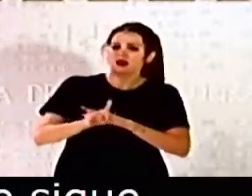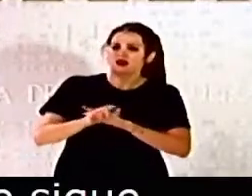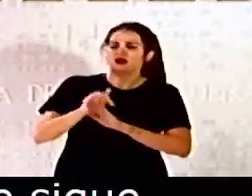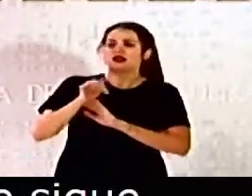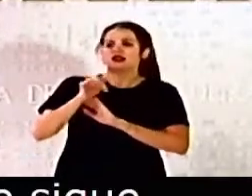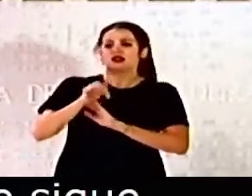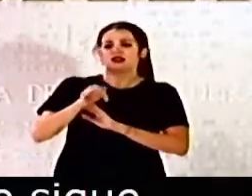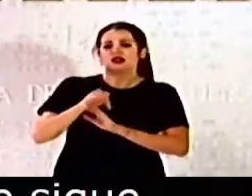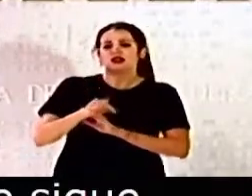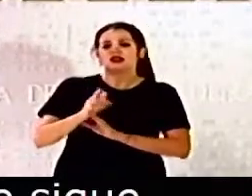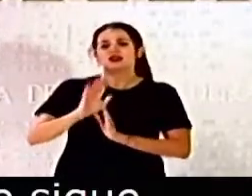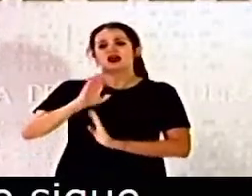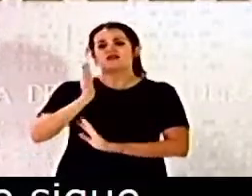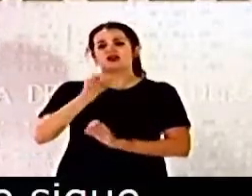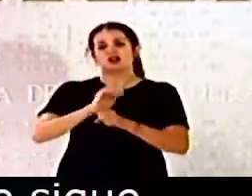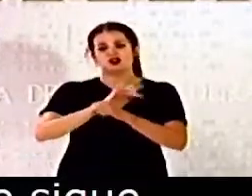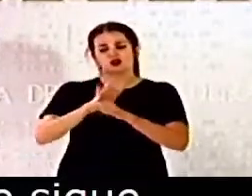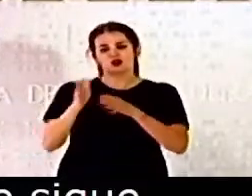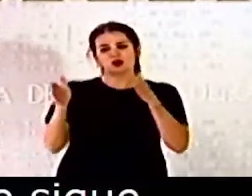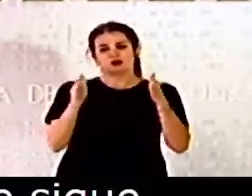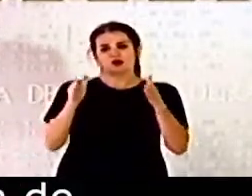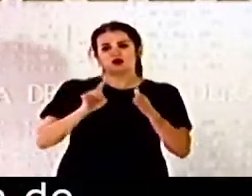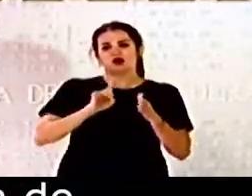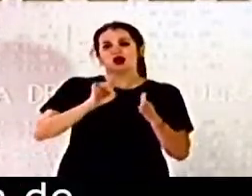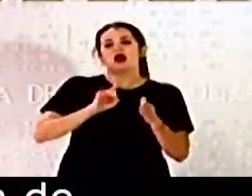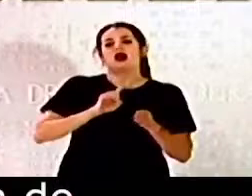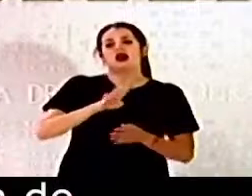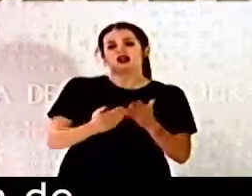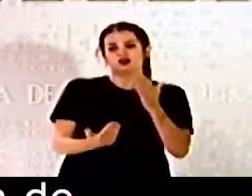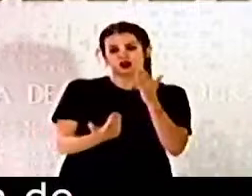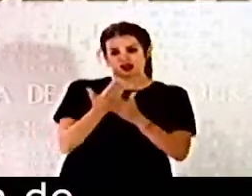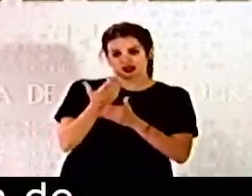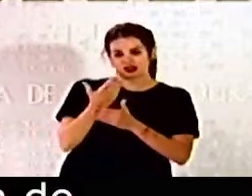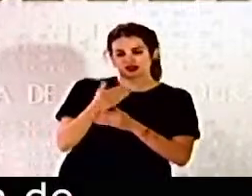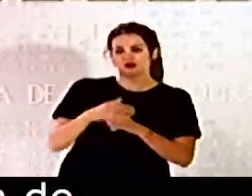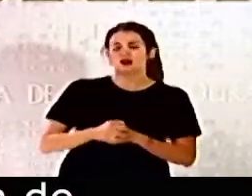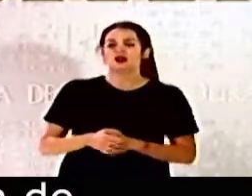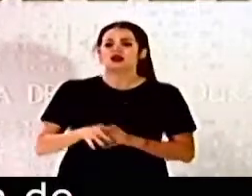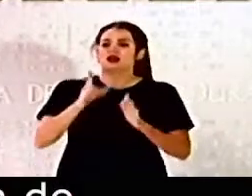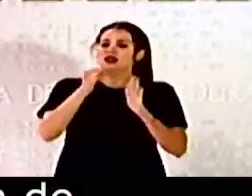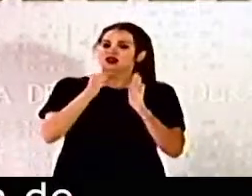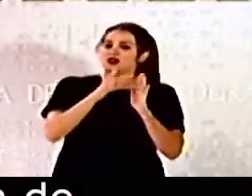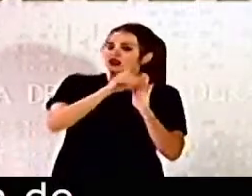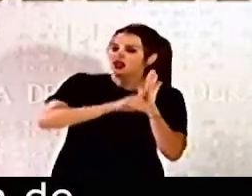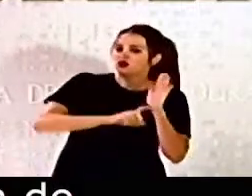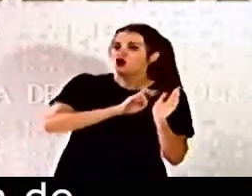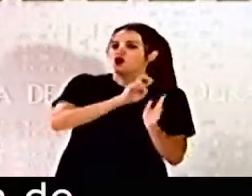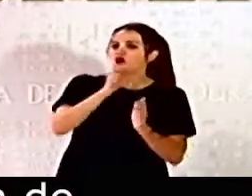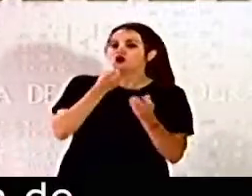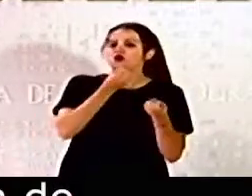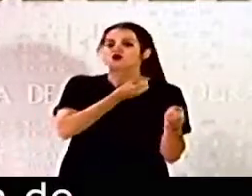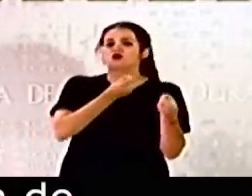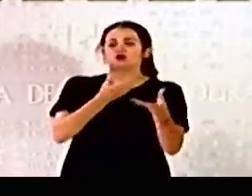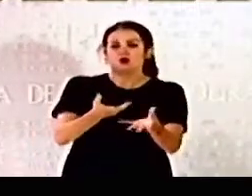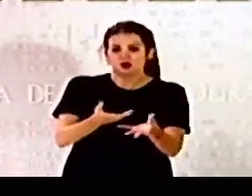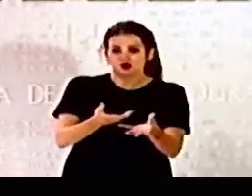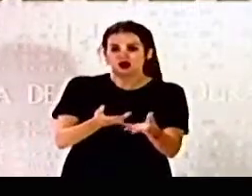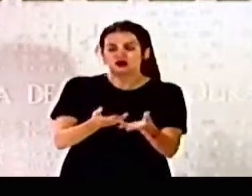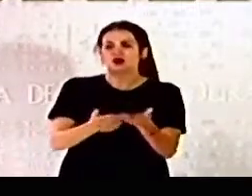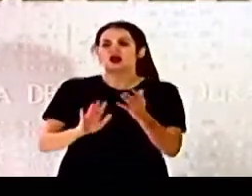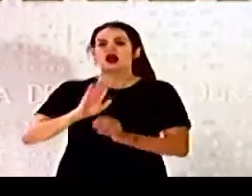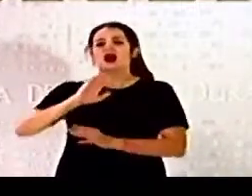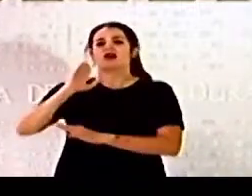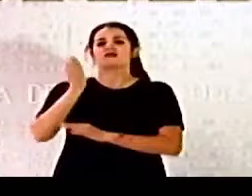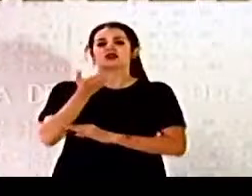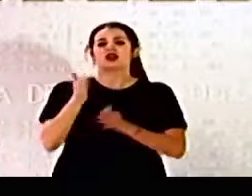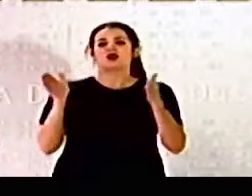los 14 días. Otro de los datos que quiero que tengan ustedes en cuenta es la incidencia a los 7 días que vamos a